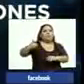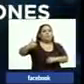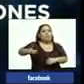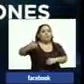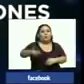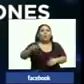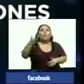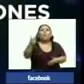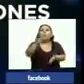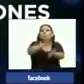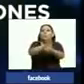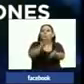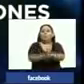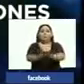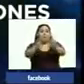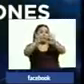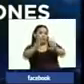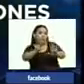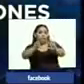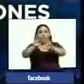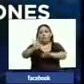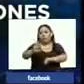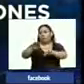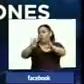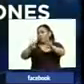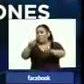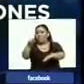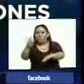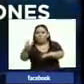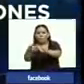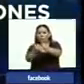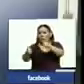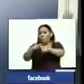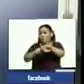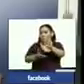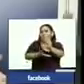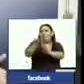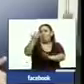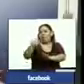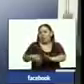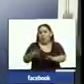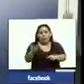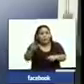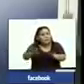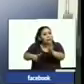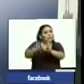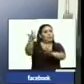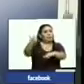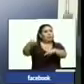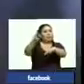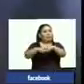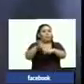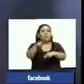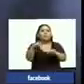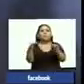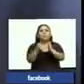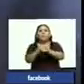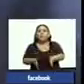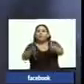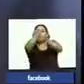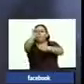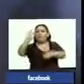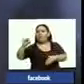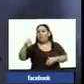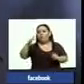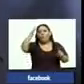ahora el costo alcanza los 759.4 millones de dólares, casi el triple. La Fiscalía señala además, en este